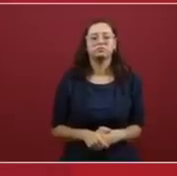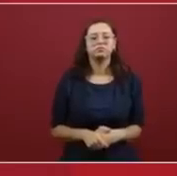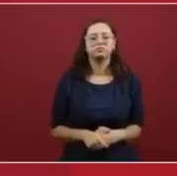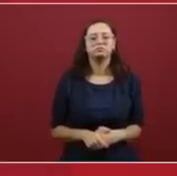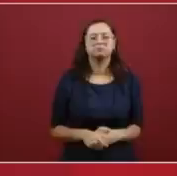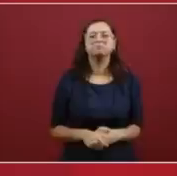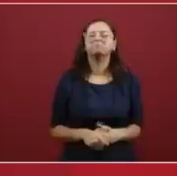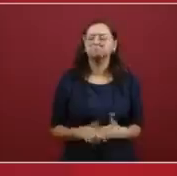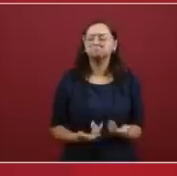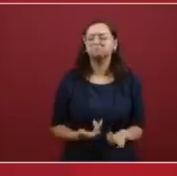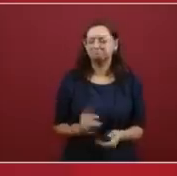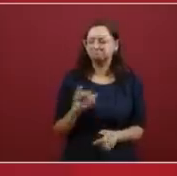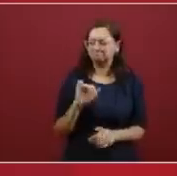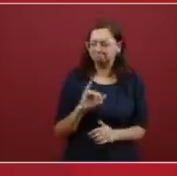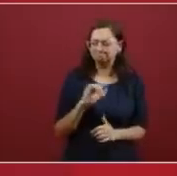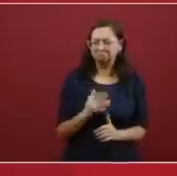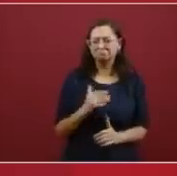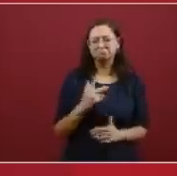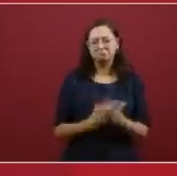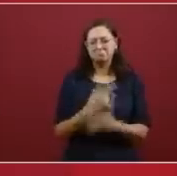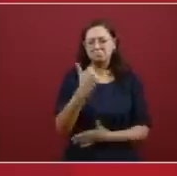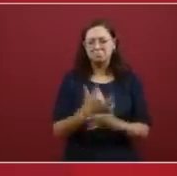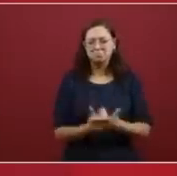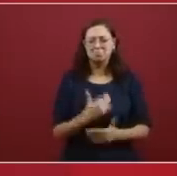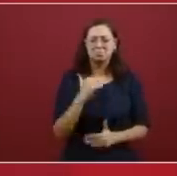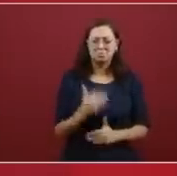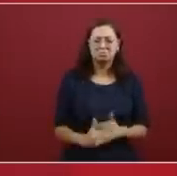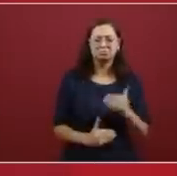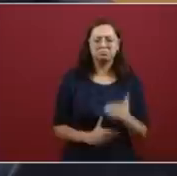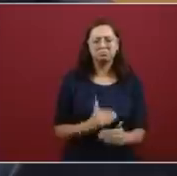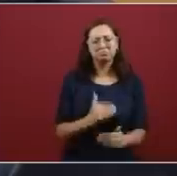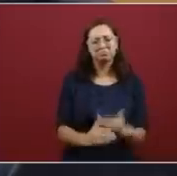este avance en los proyectos.